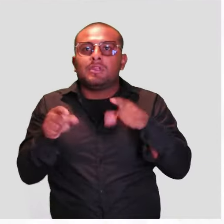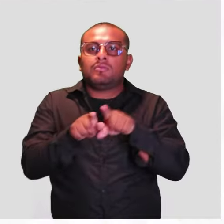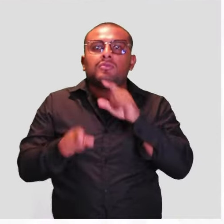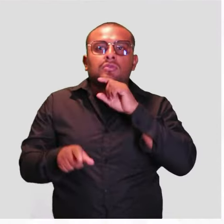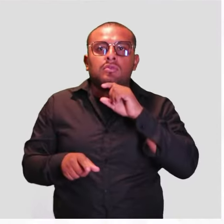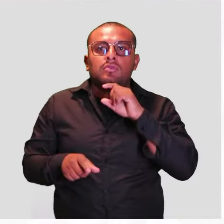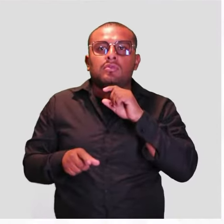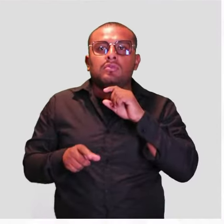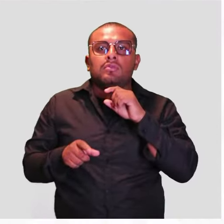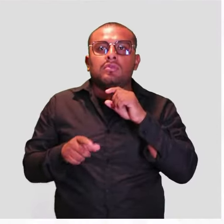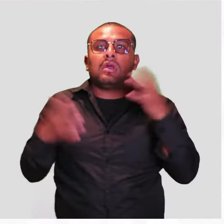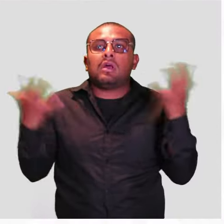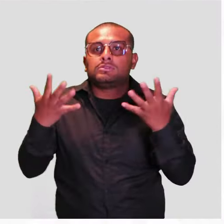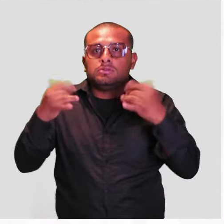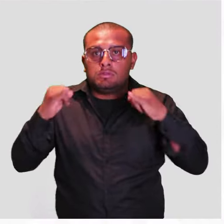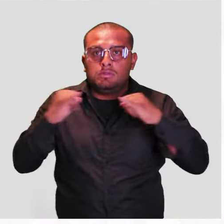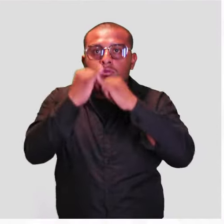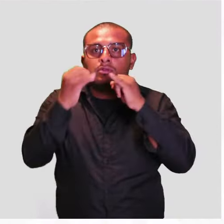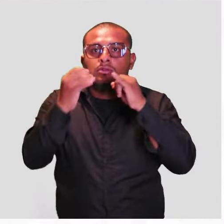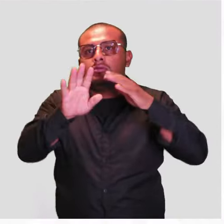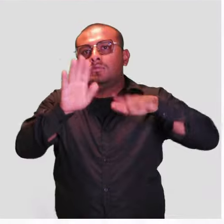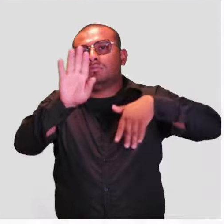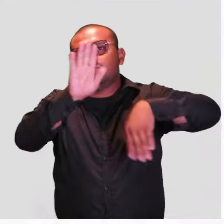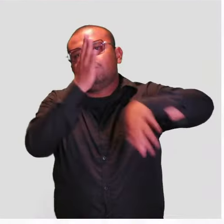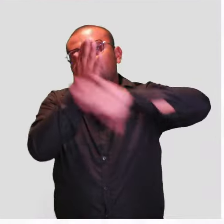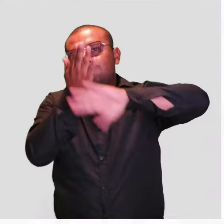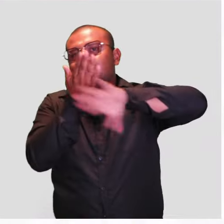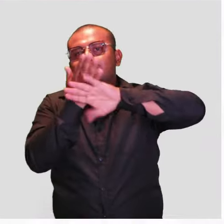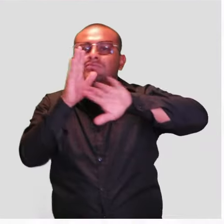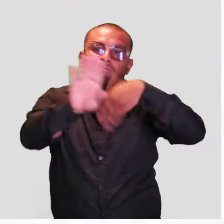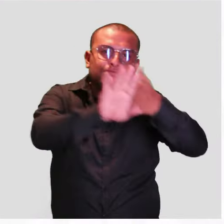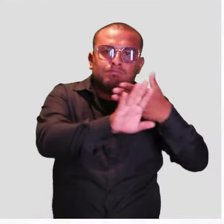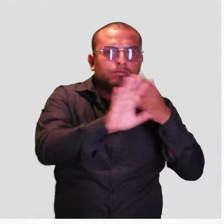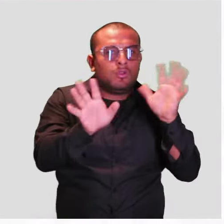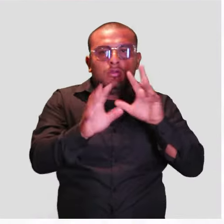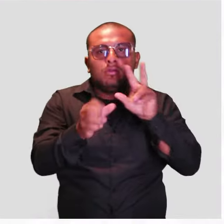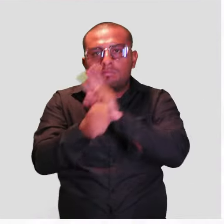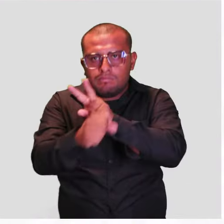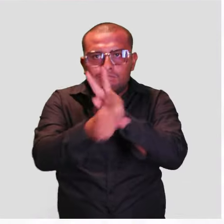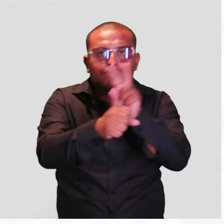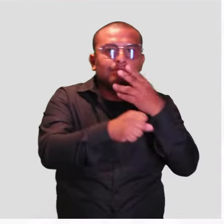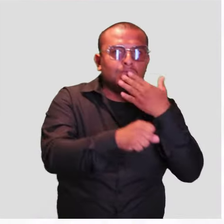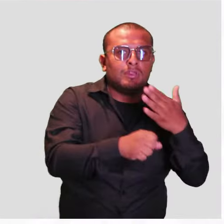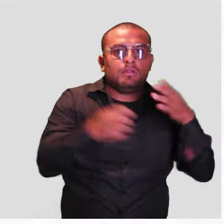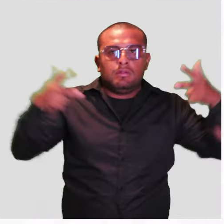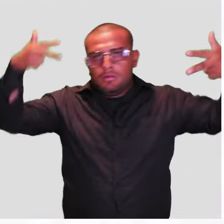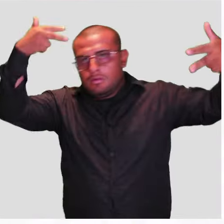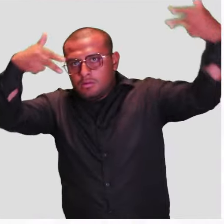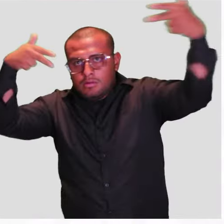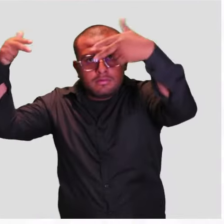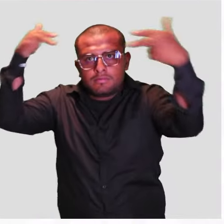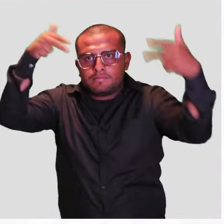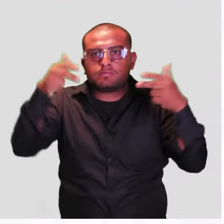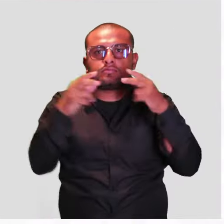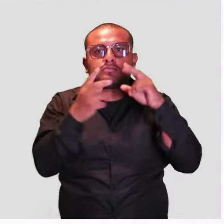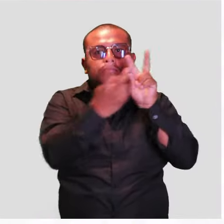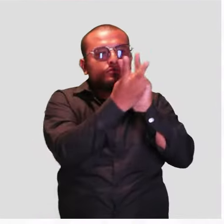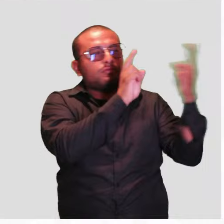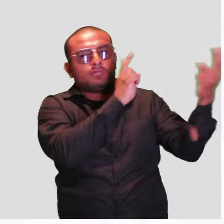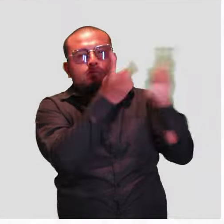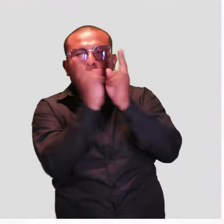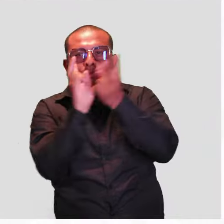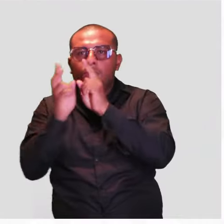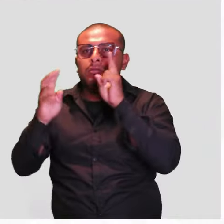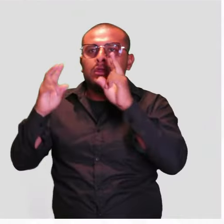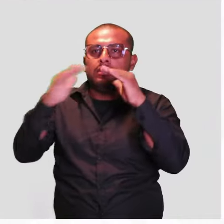de la apoyo de la videovigilancia, pero también de esta vecinal organización que nos